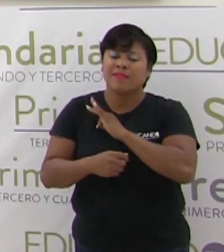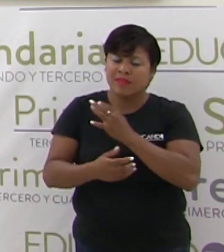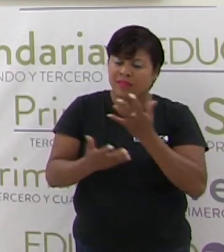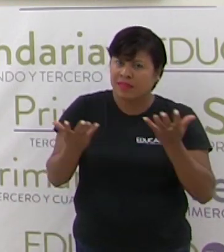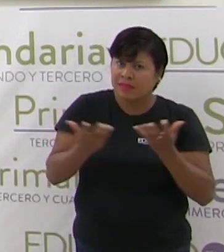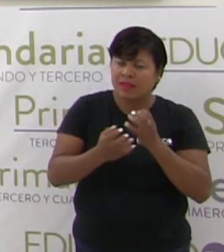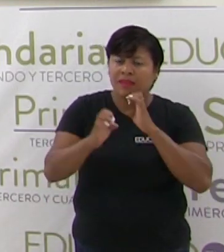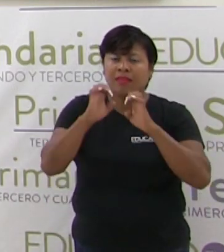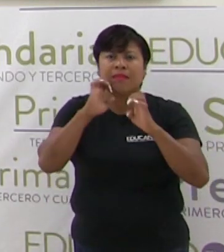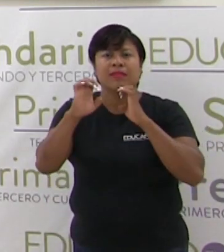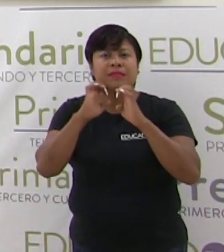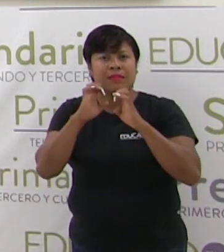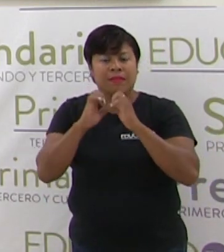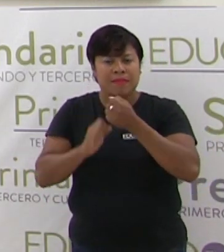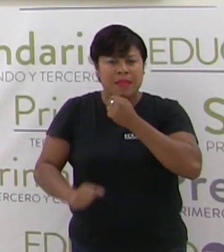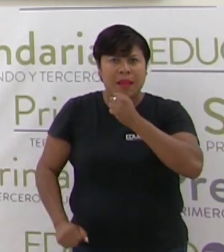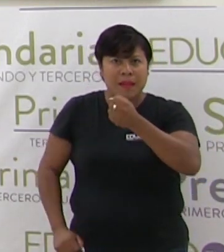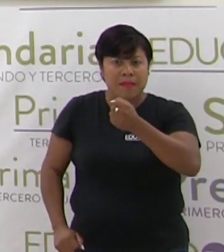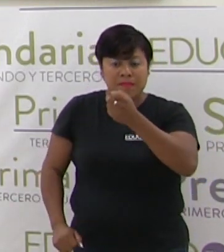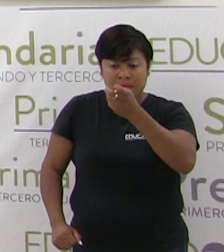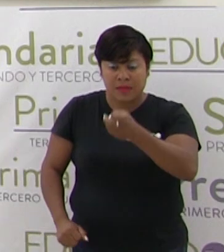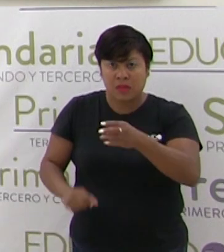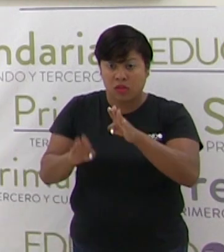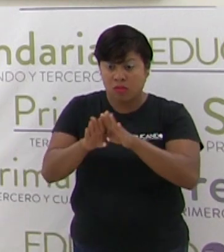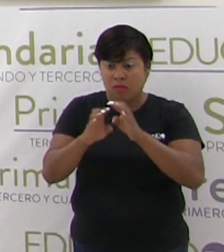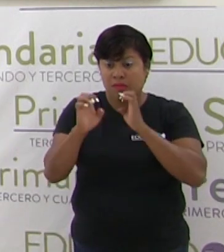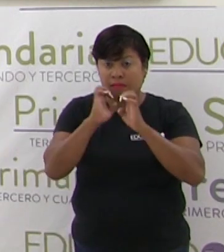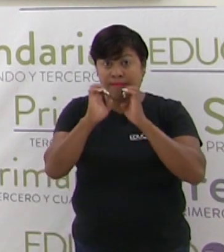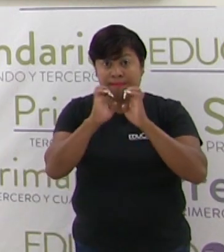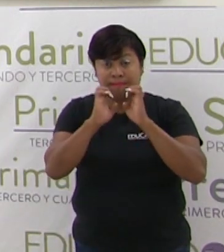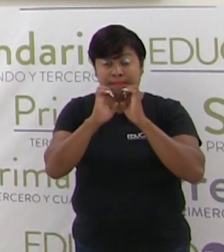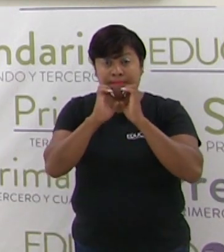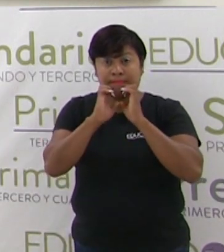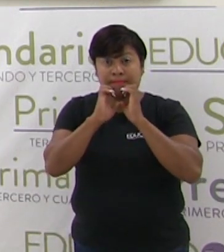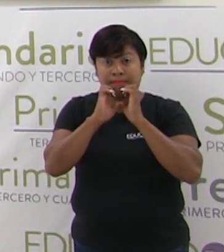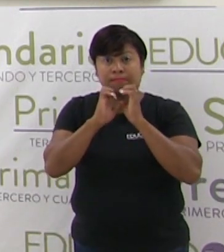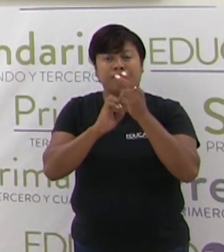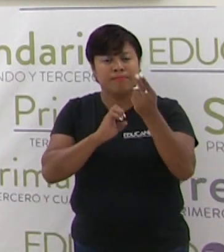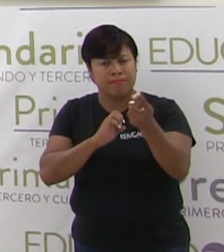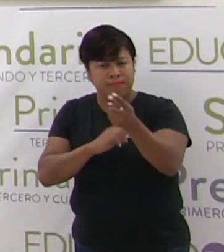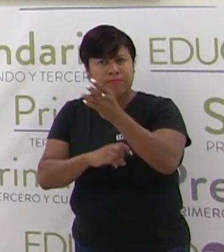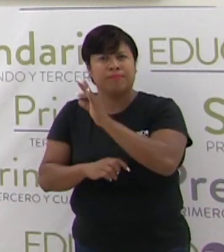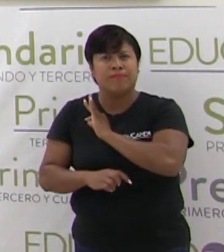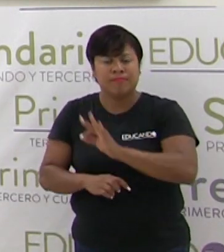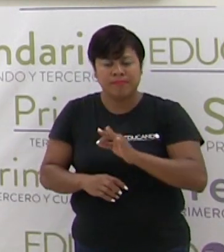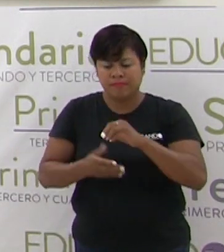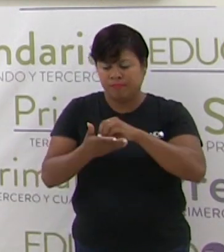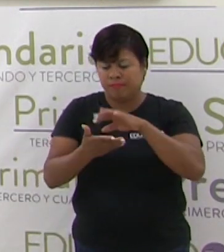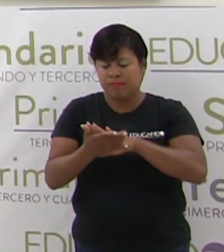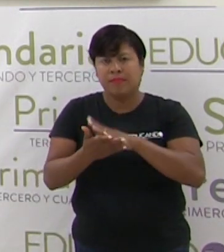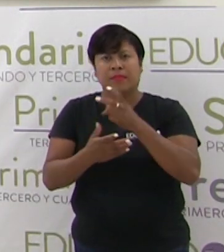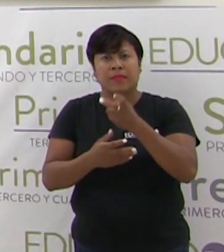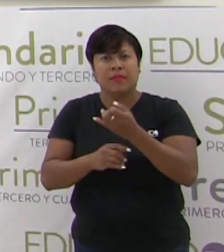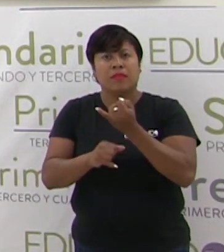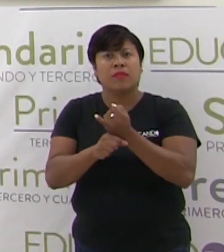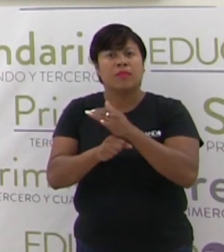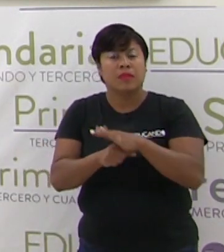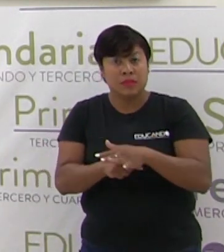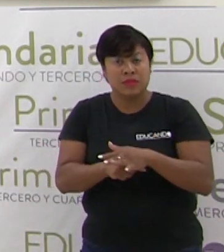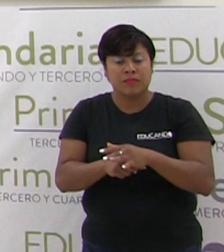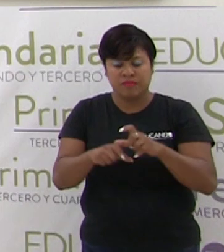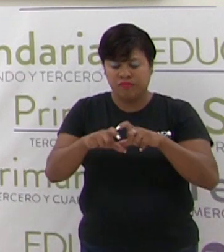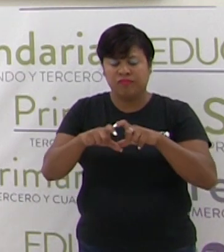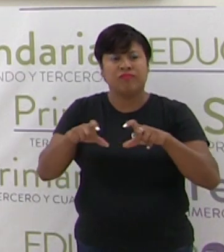realizarle una entrevista. A partir de la entrevista, ustedes van a registrar la información